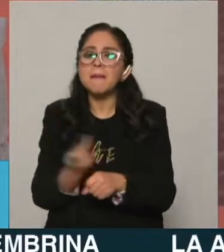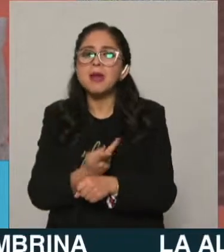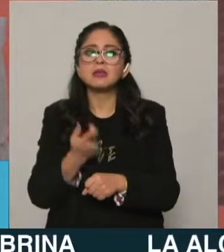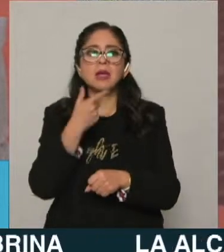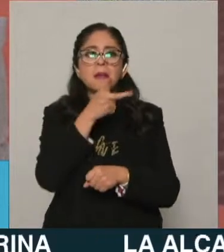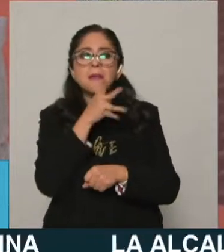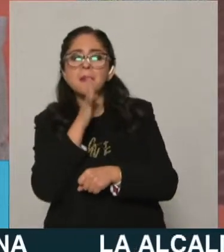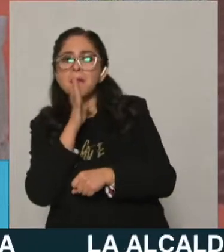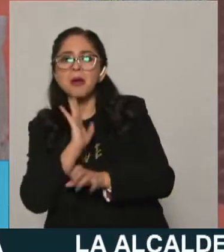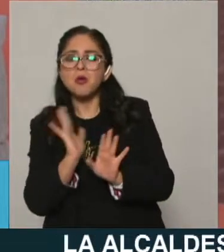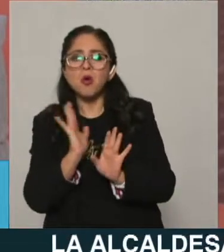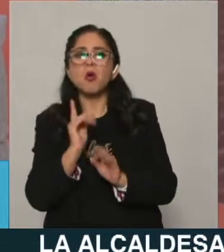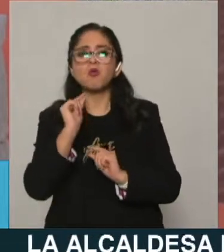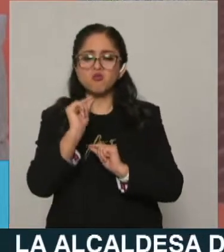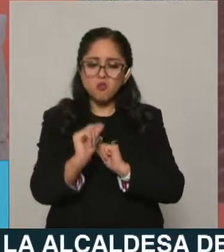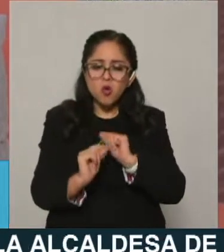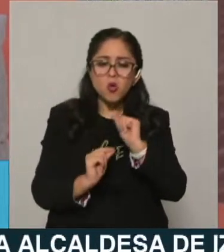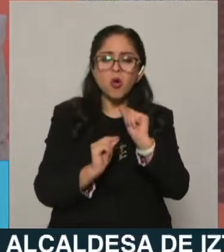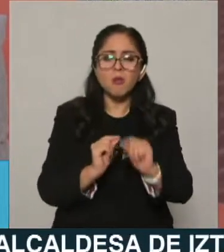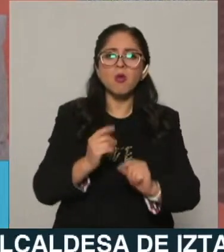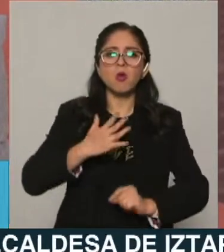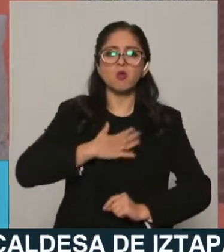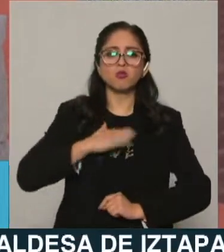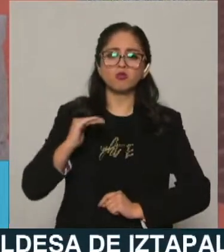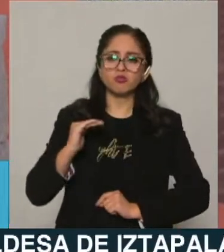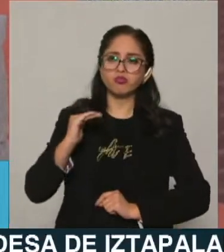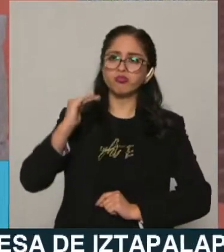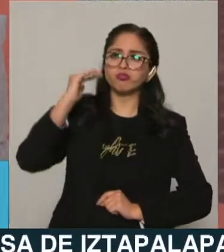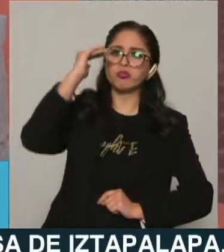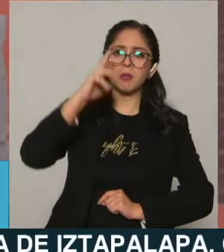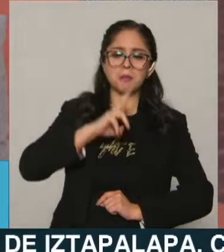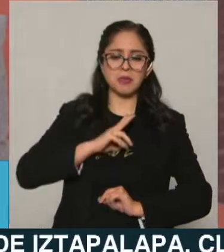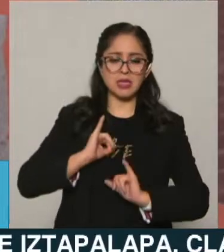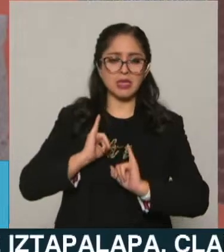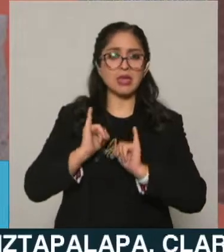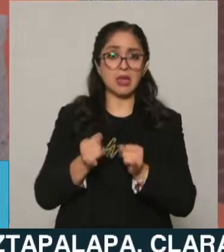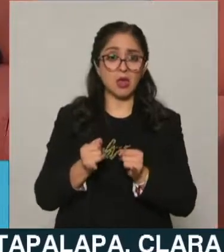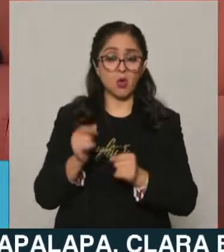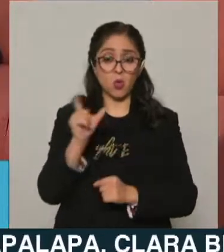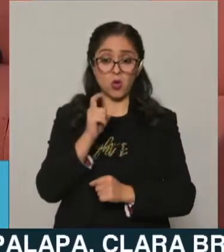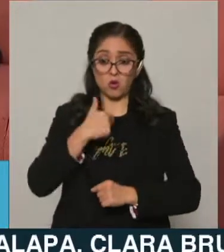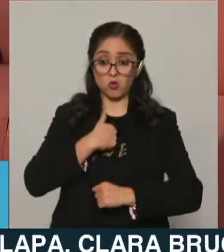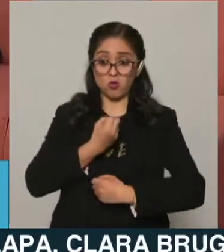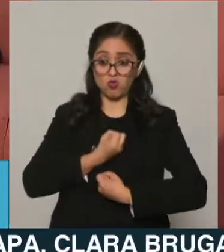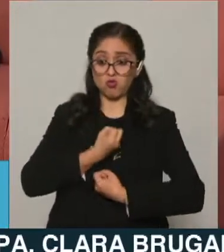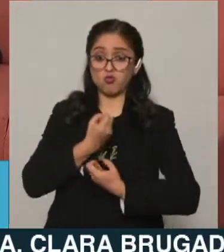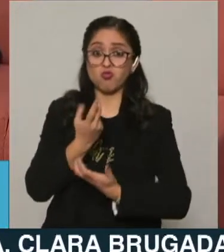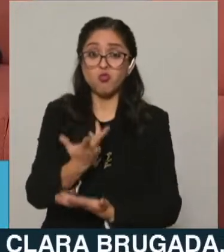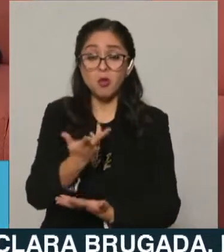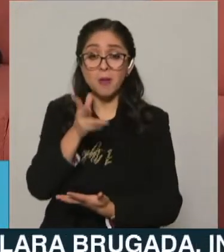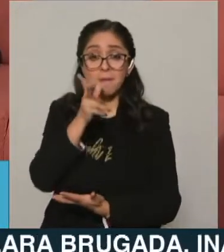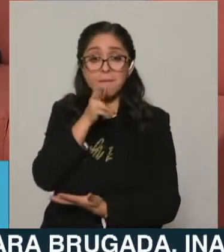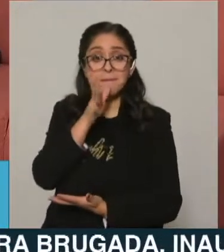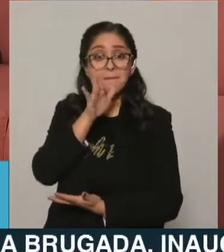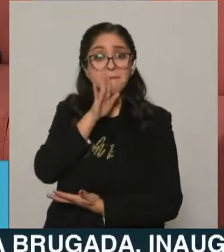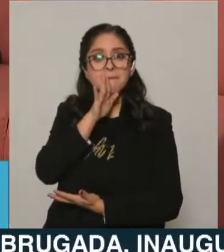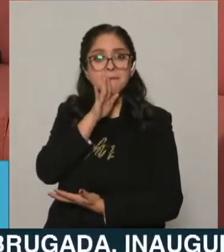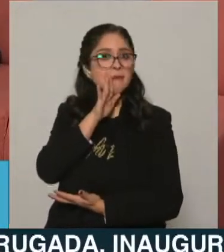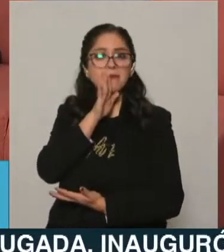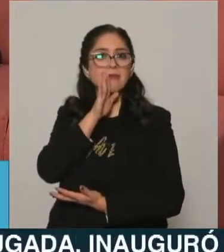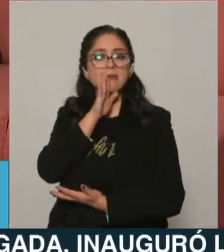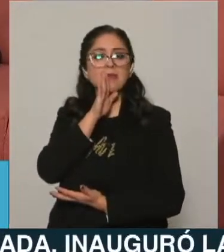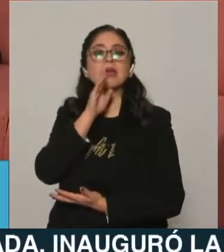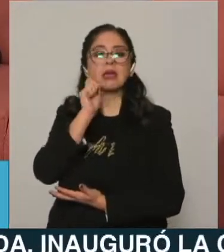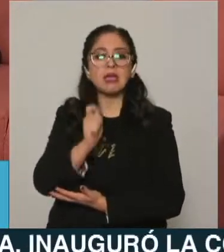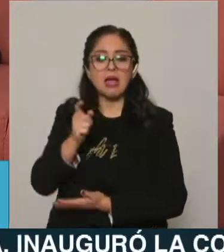padres. Claro, está formando su propia identidad. Claro. Contarle a sus papás implica algo muy simple: sacar aquellas partes internas